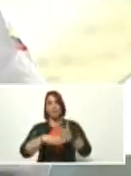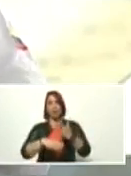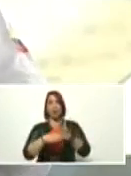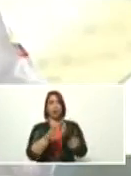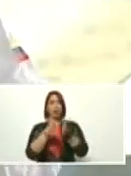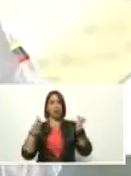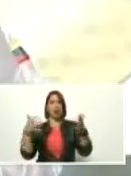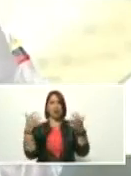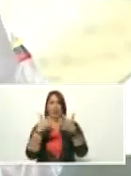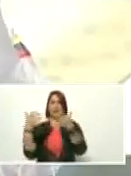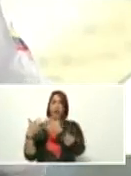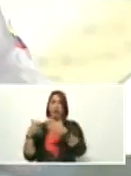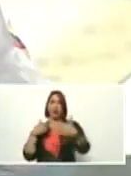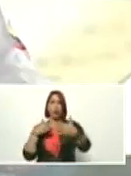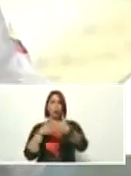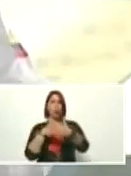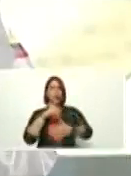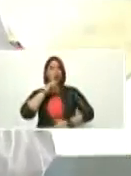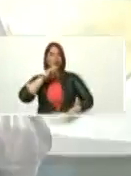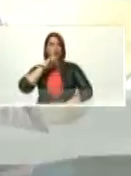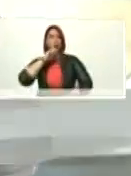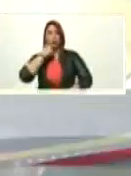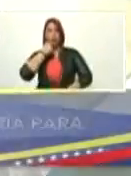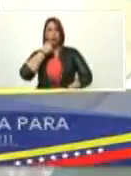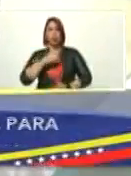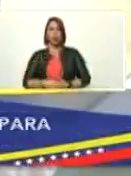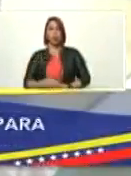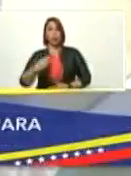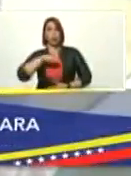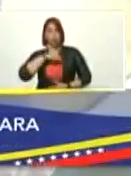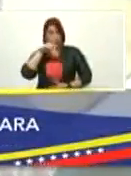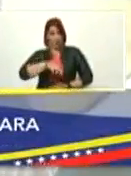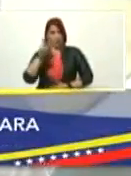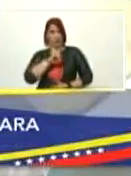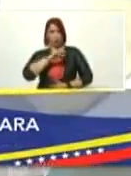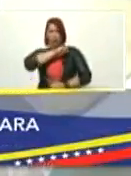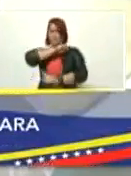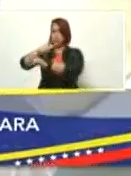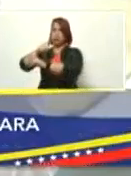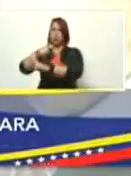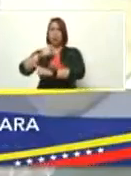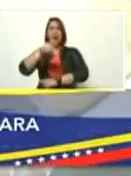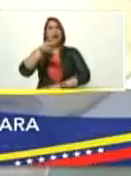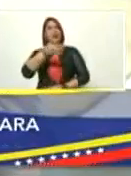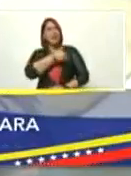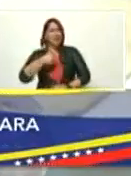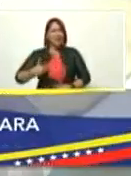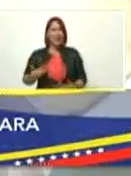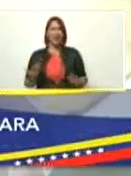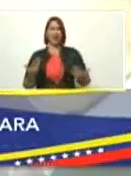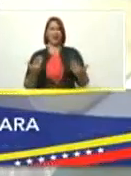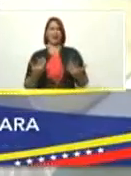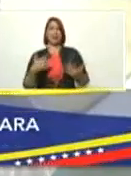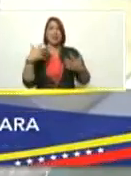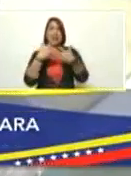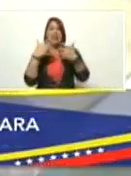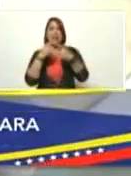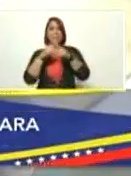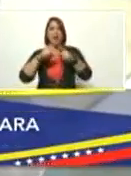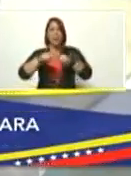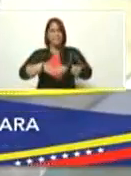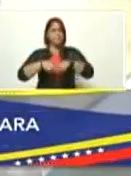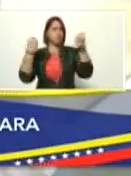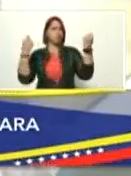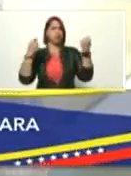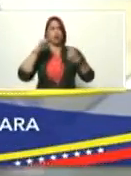guerra contra Rusia. Desde Venezuela lo denunciamos. Quieren ir a una guerra para desmembrar a Rusia, partirla